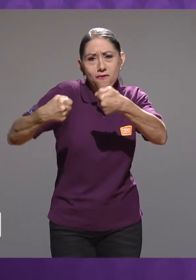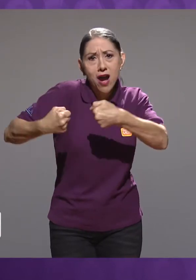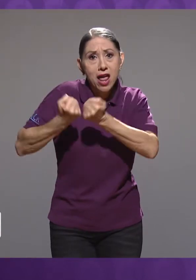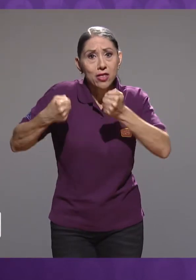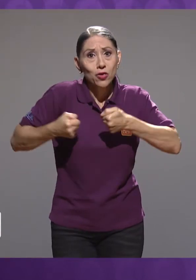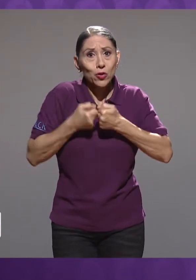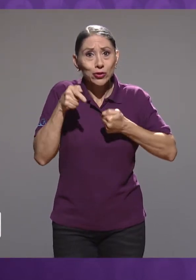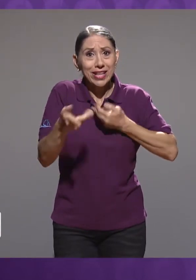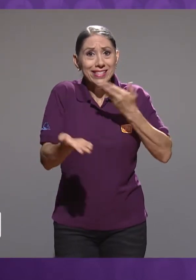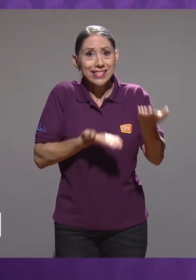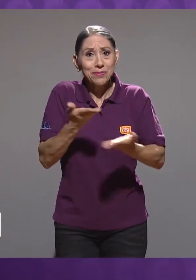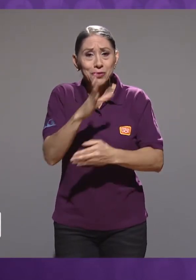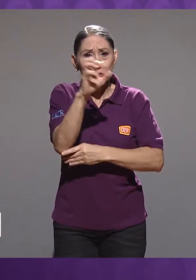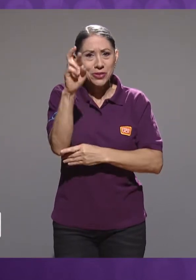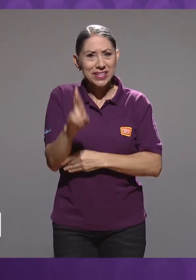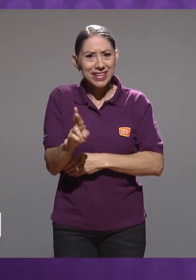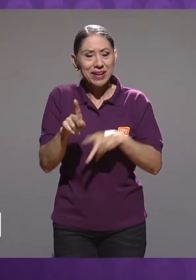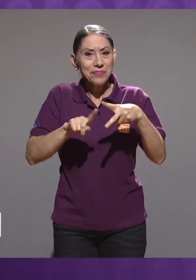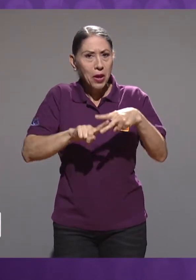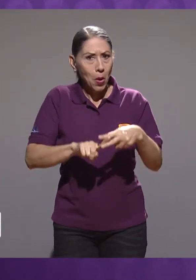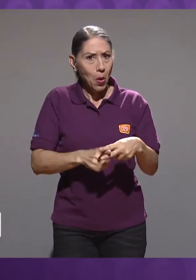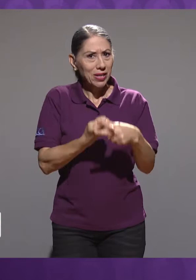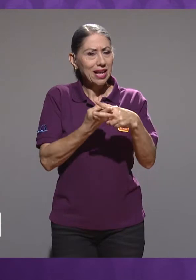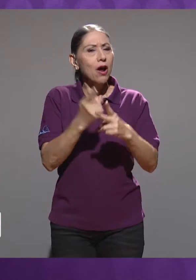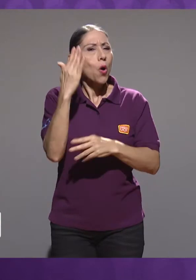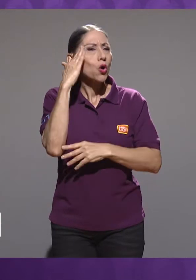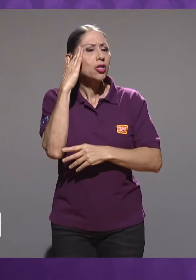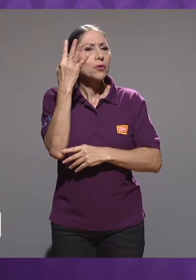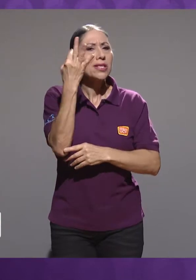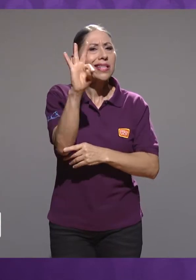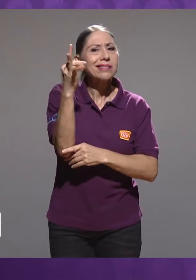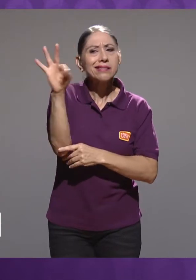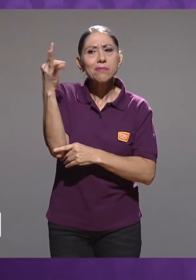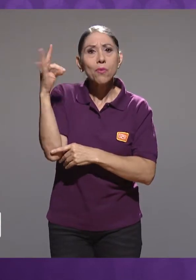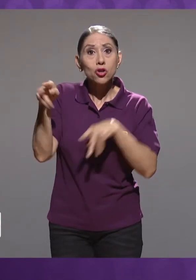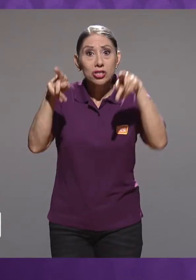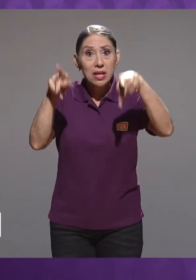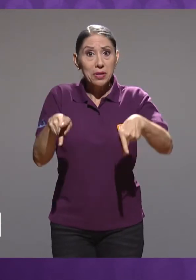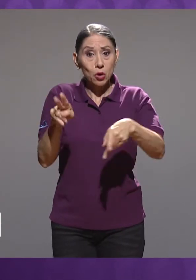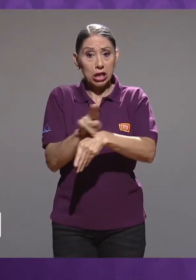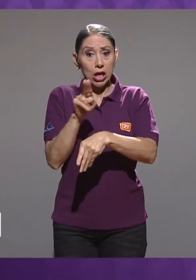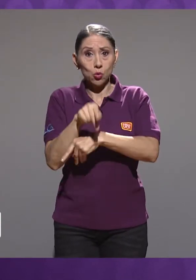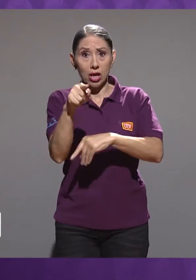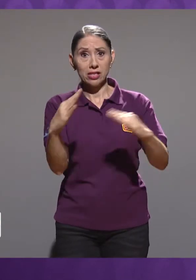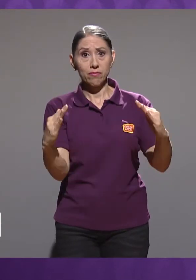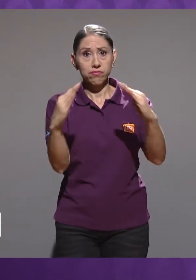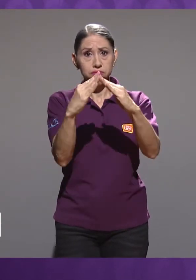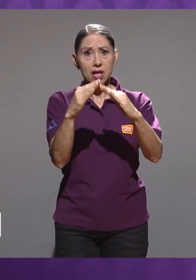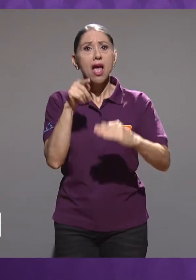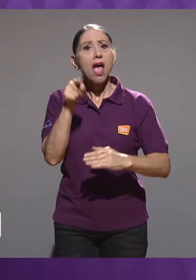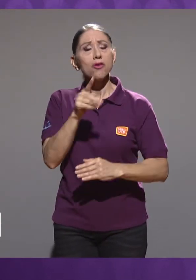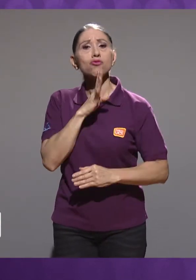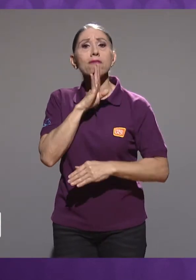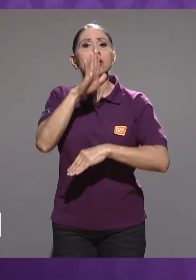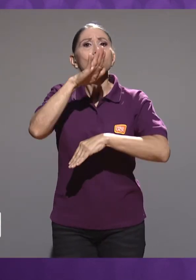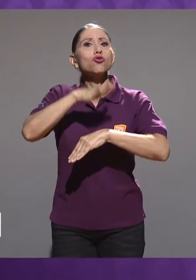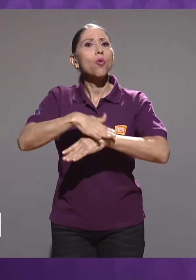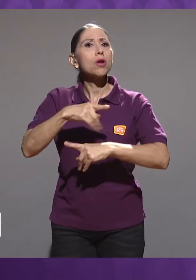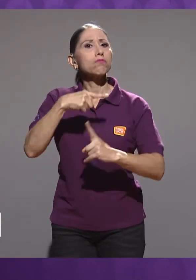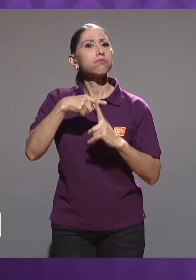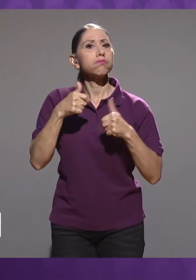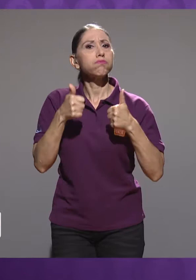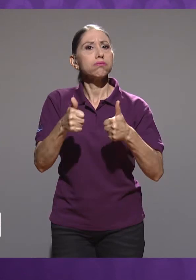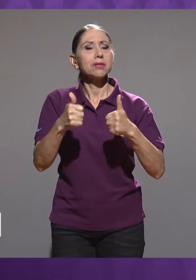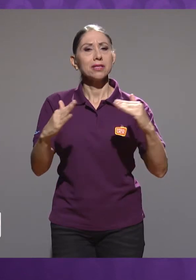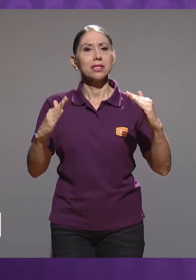en Costa Rica. Para comenzar, conocemos testimonios de personas usuarias que dan fe de la repercusión positiva de los